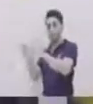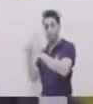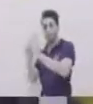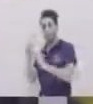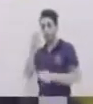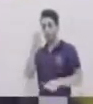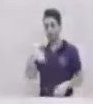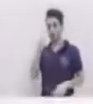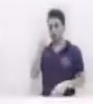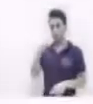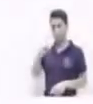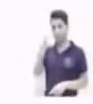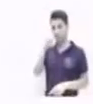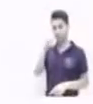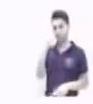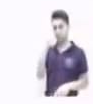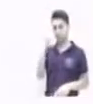repetición.